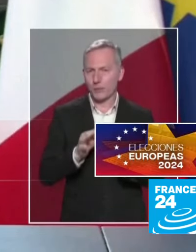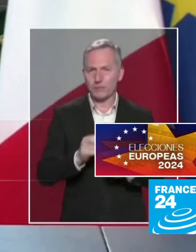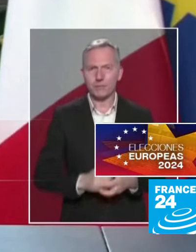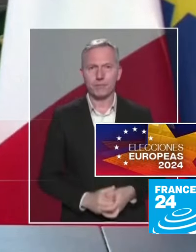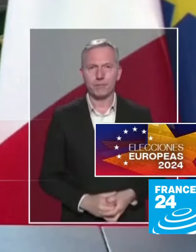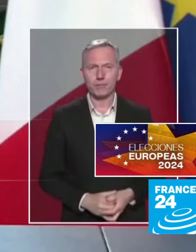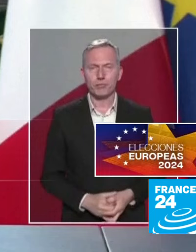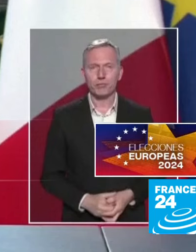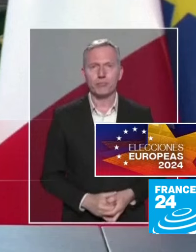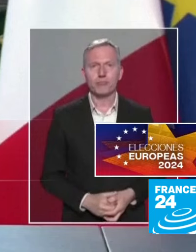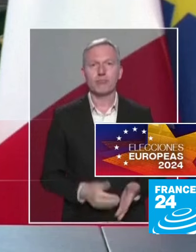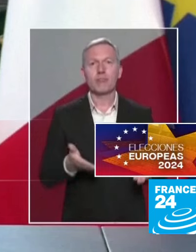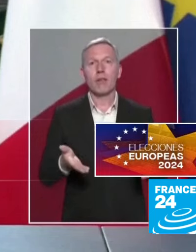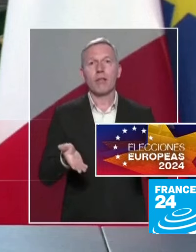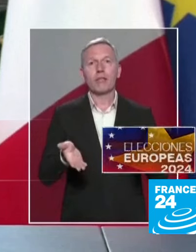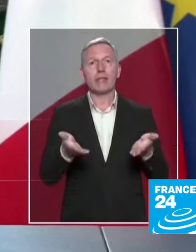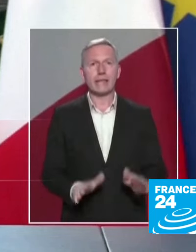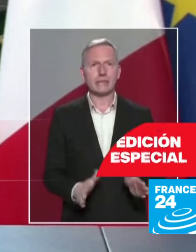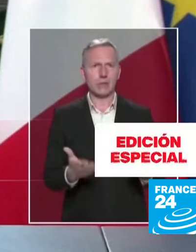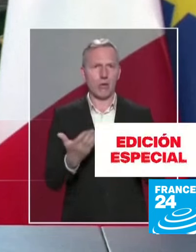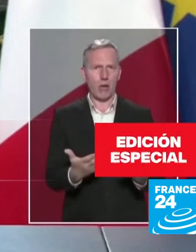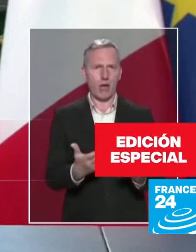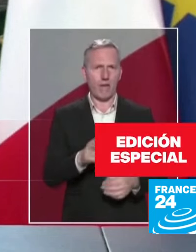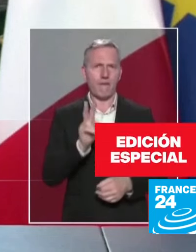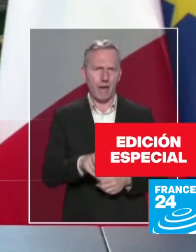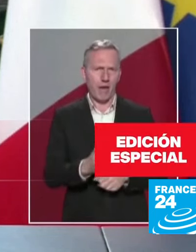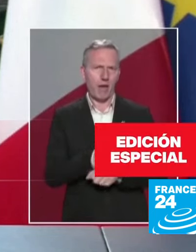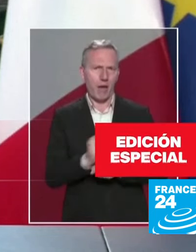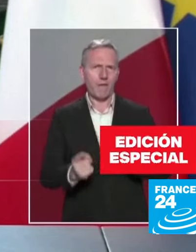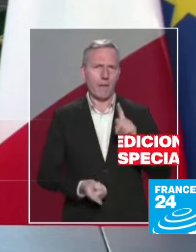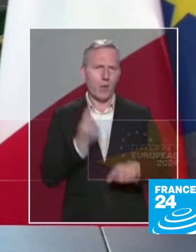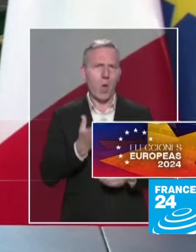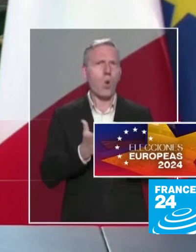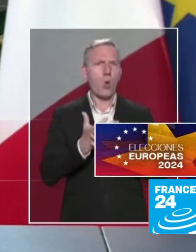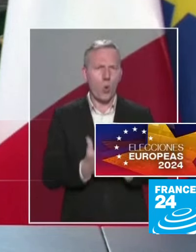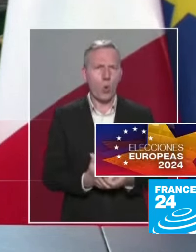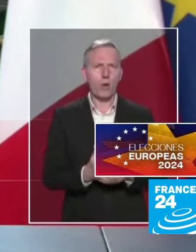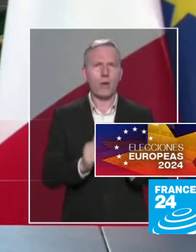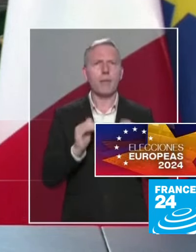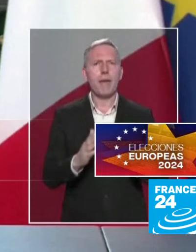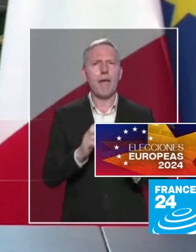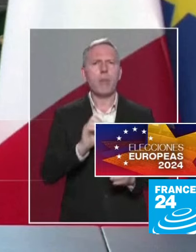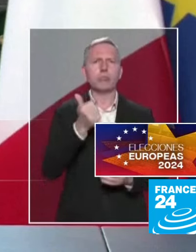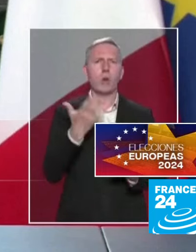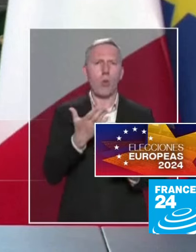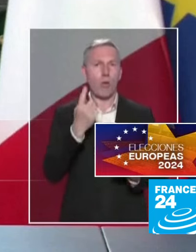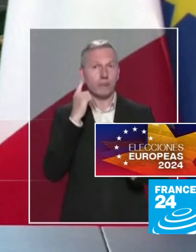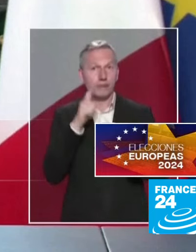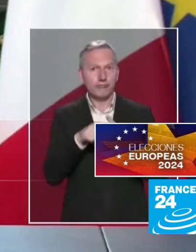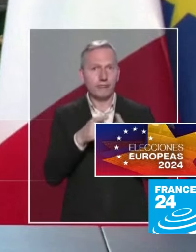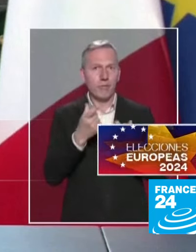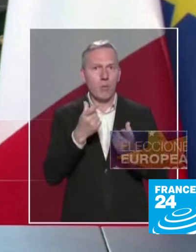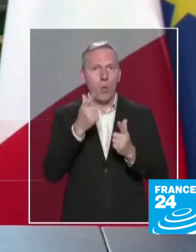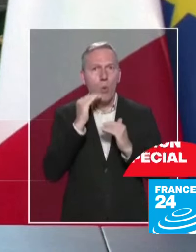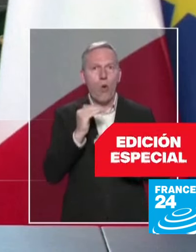bloqueo republicano antes de las presidenciales forzarlo ahora que todavía está tiempo e de intentar